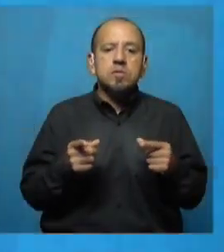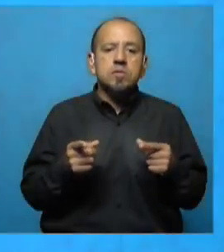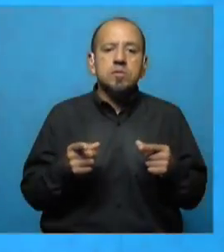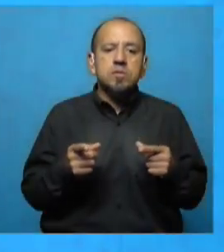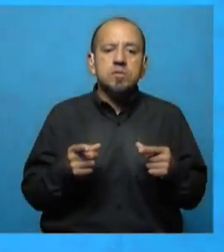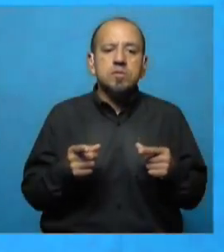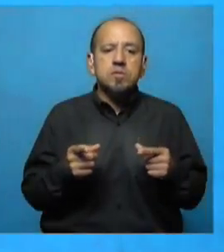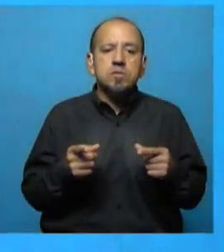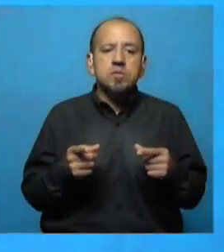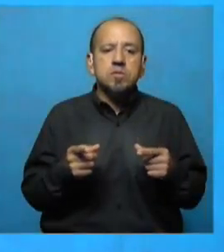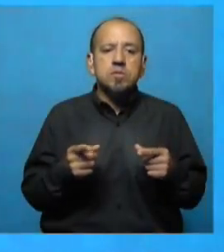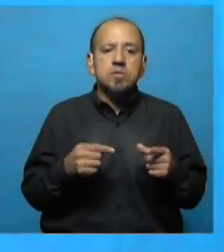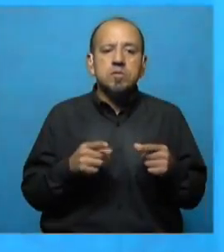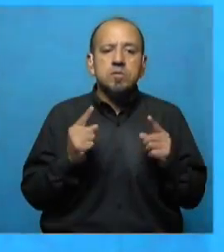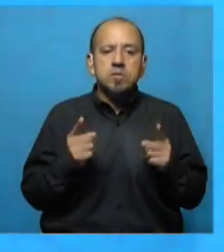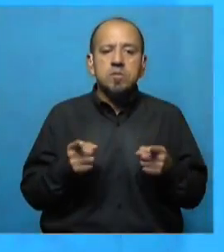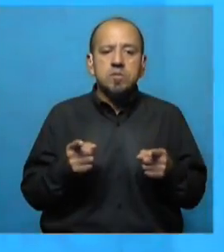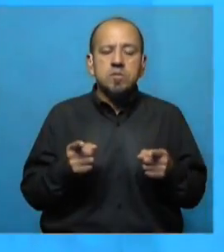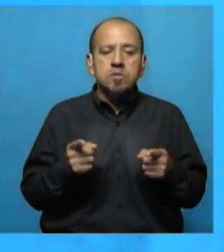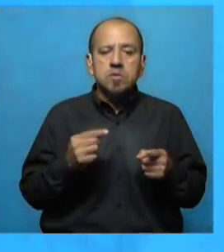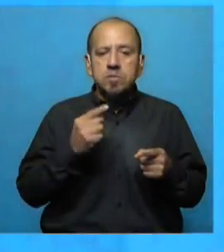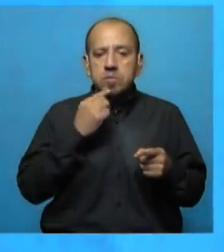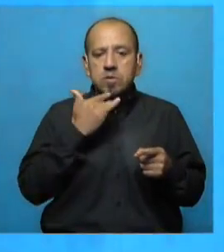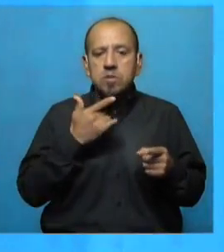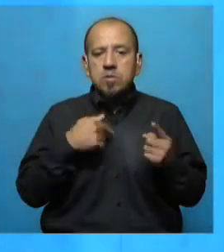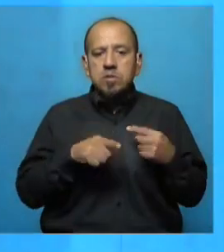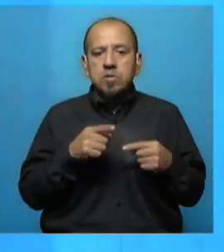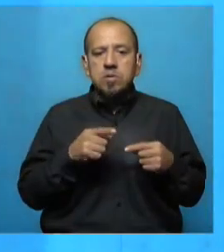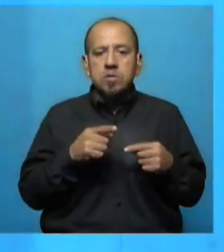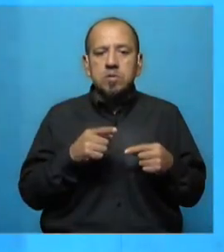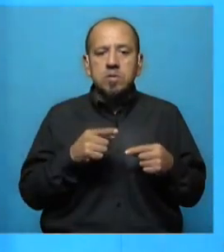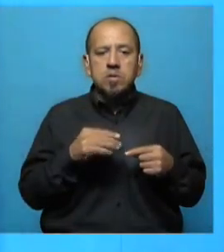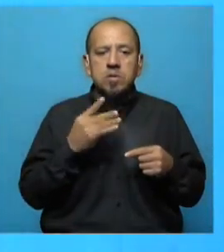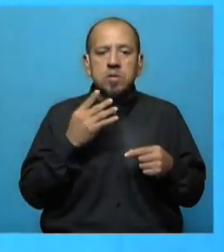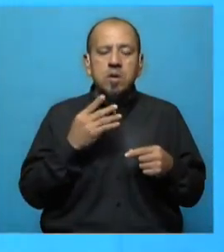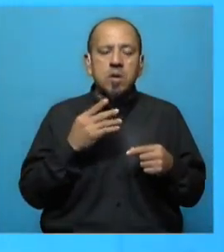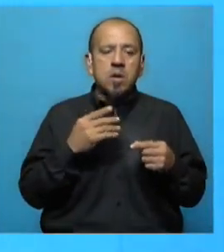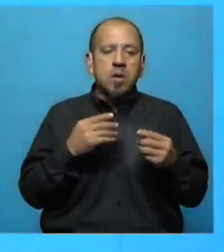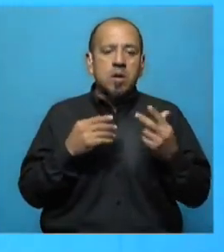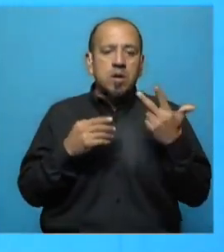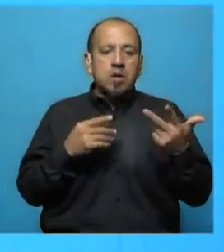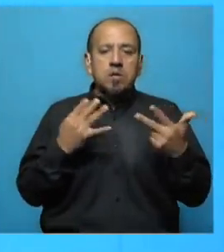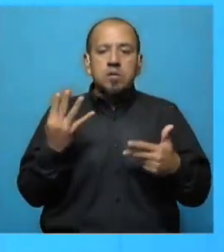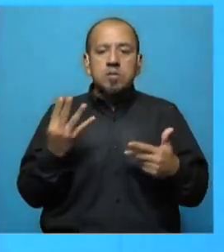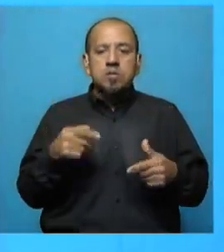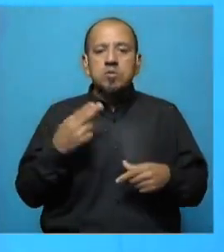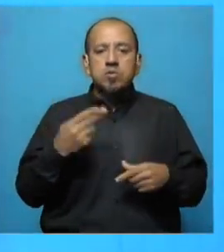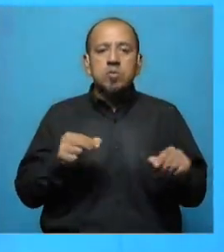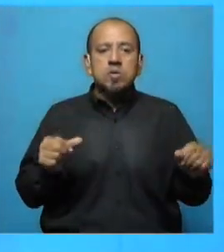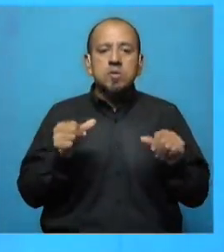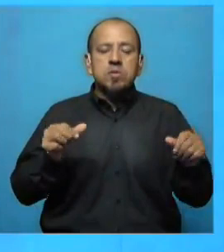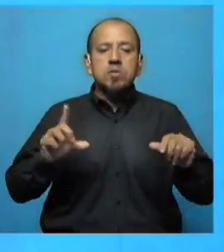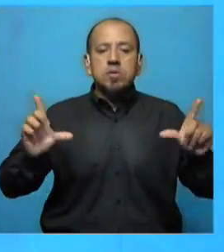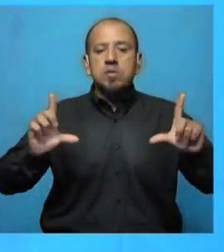y también ser amigables para Por ejemplo yo lo dije en el último programa cuatro de los tres que estábamos delante de cámara nunca habían dicho televisión